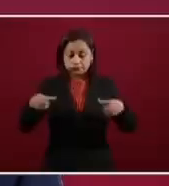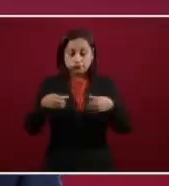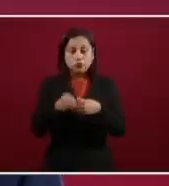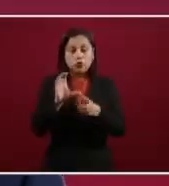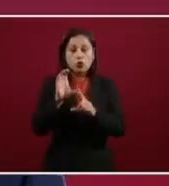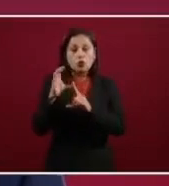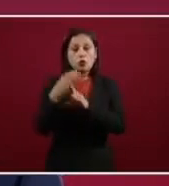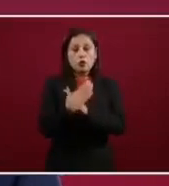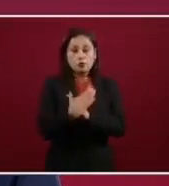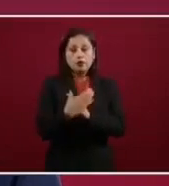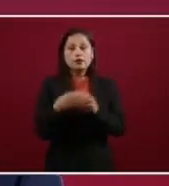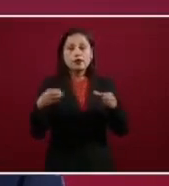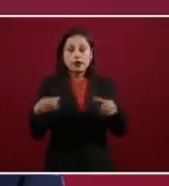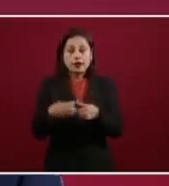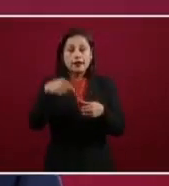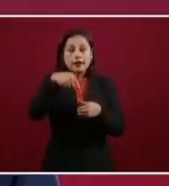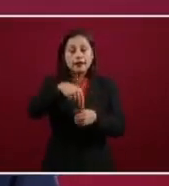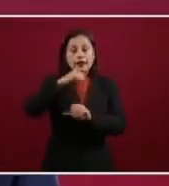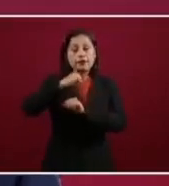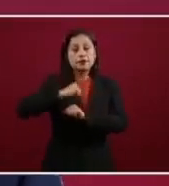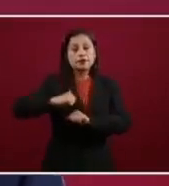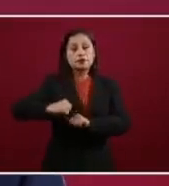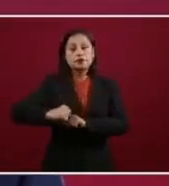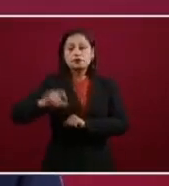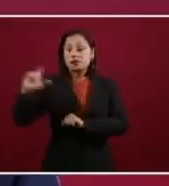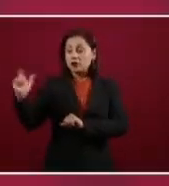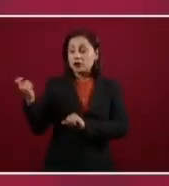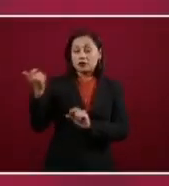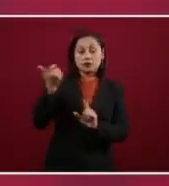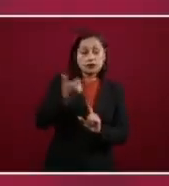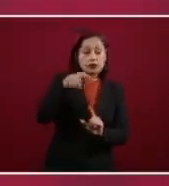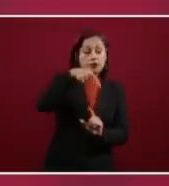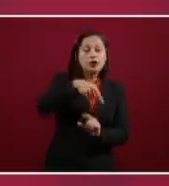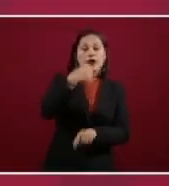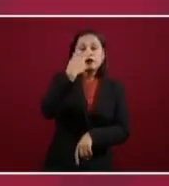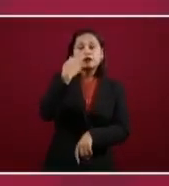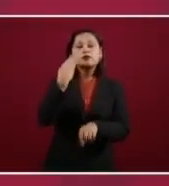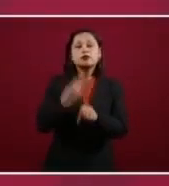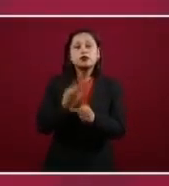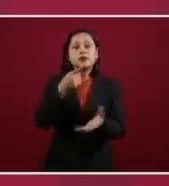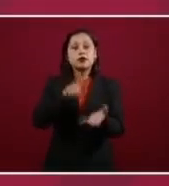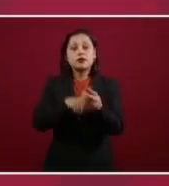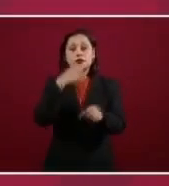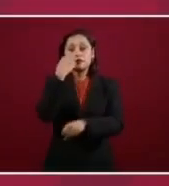administre el presupuesto que le corresponda a cada escuela